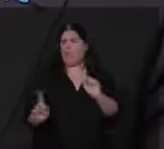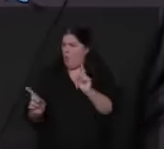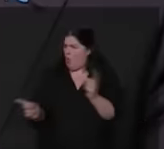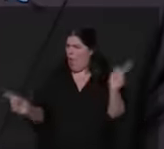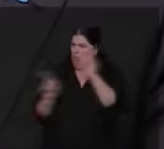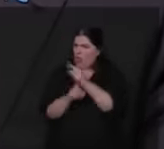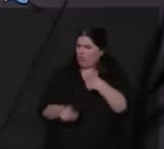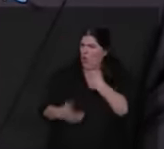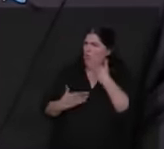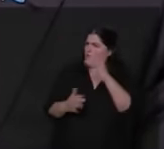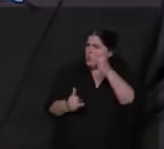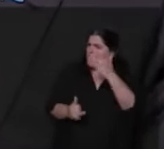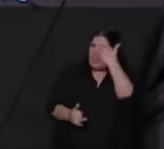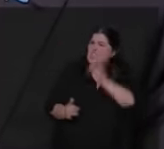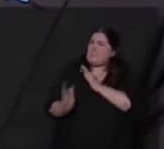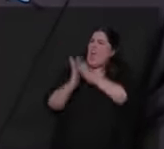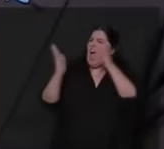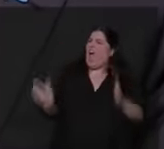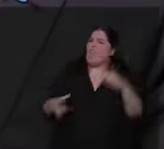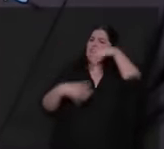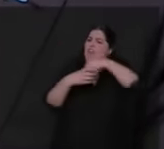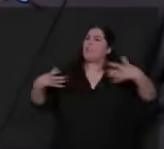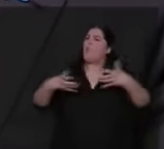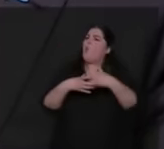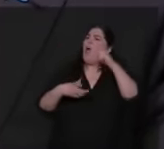pasé 15 años maravillosos adentro del grupo Arnequian.